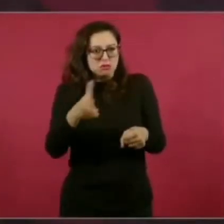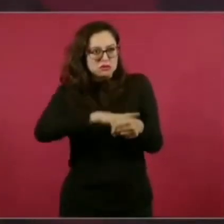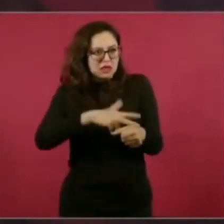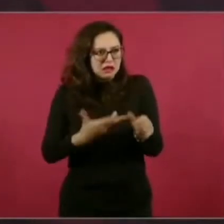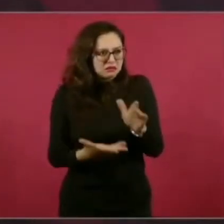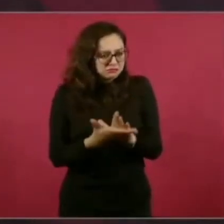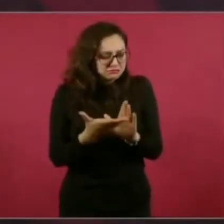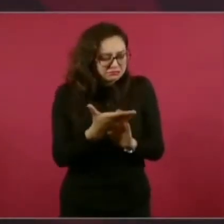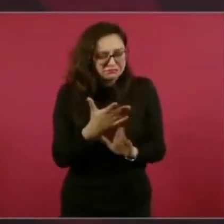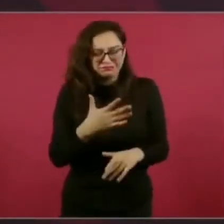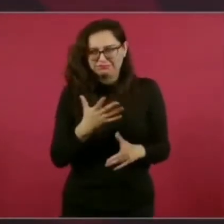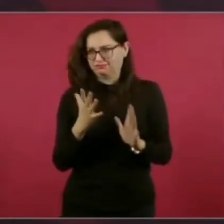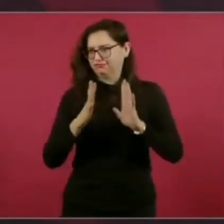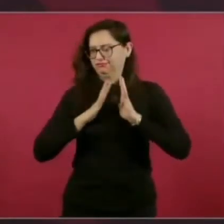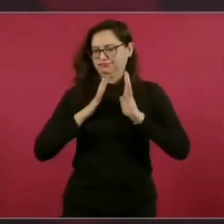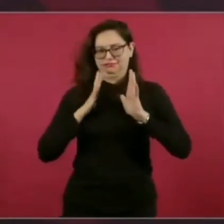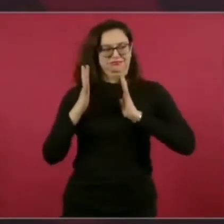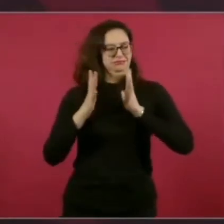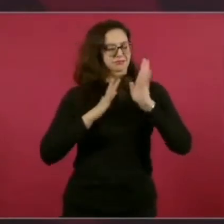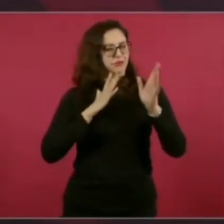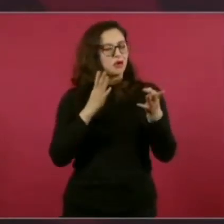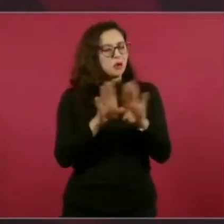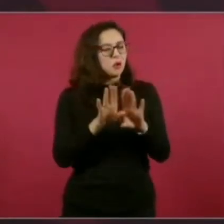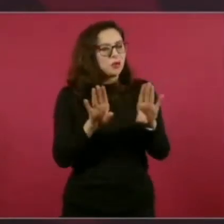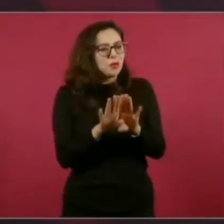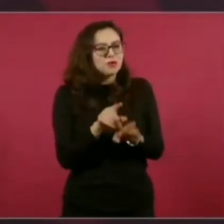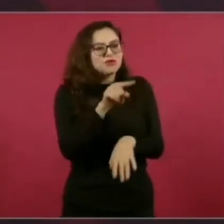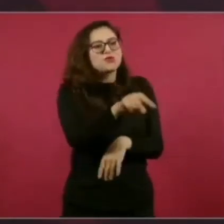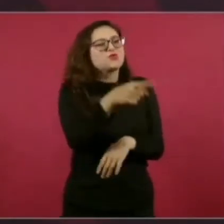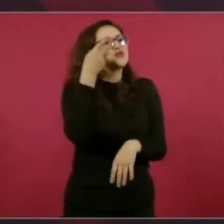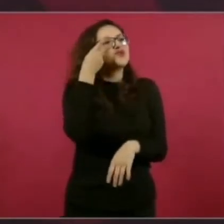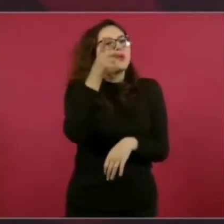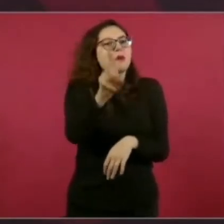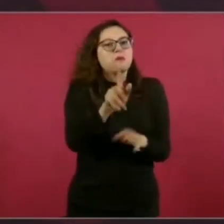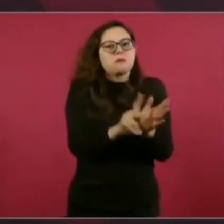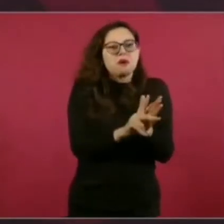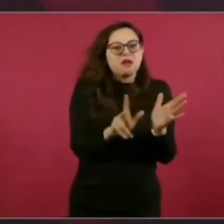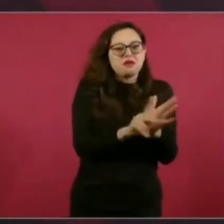hospitales? Adelante.